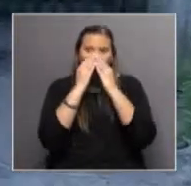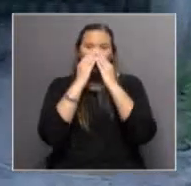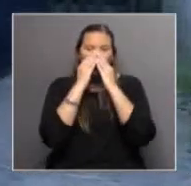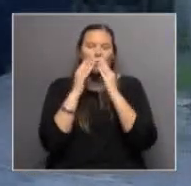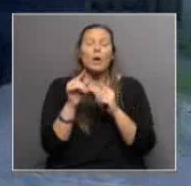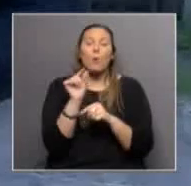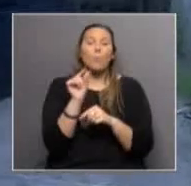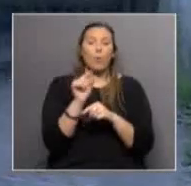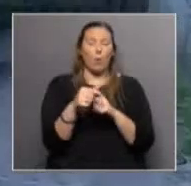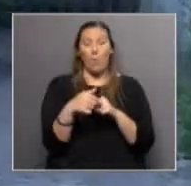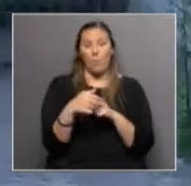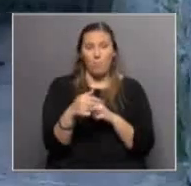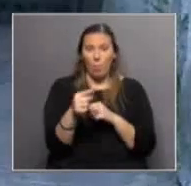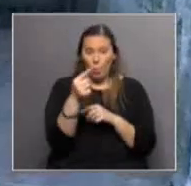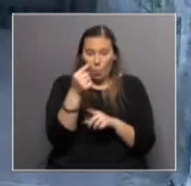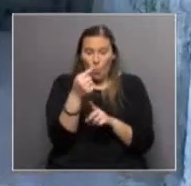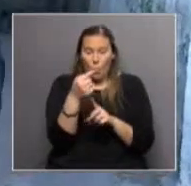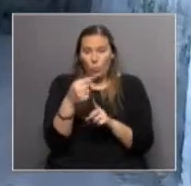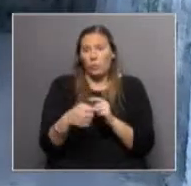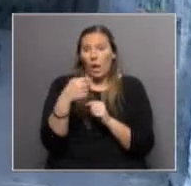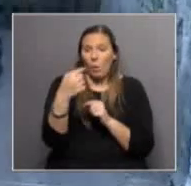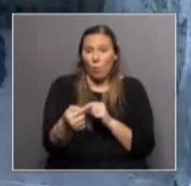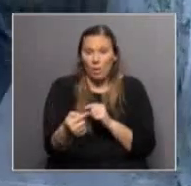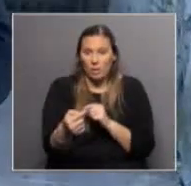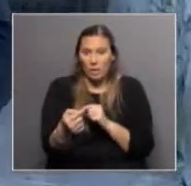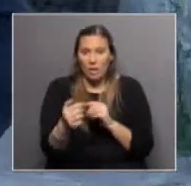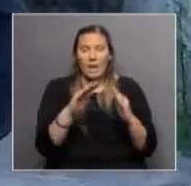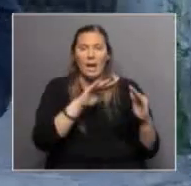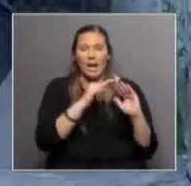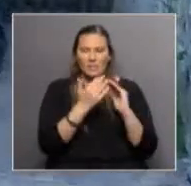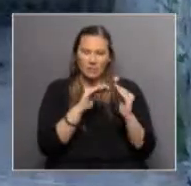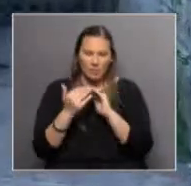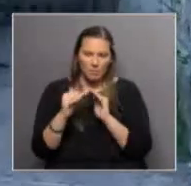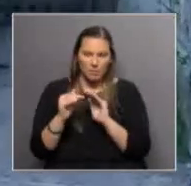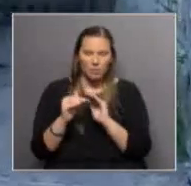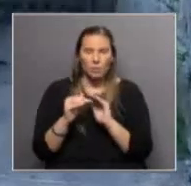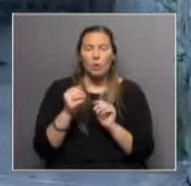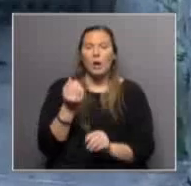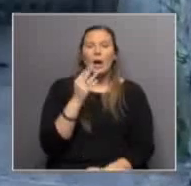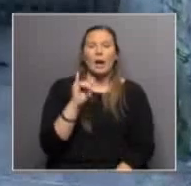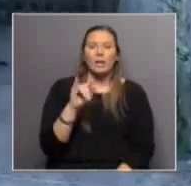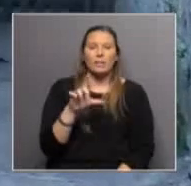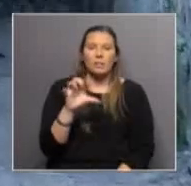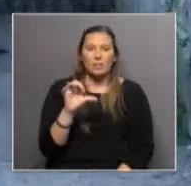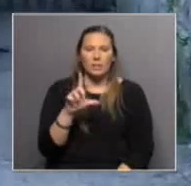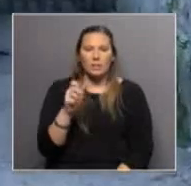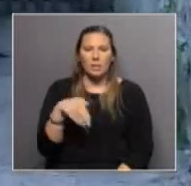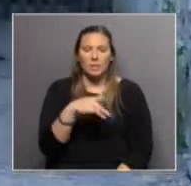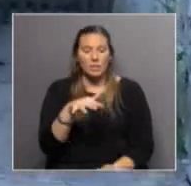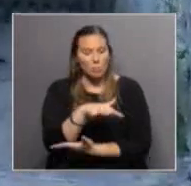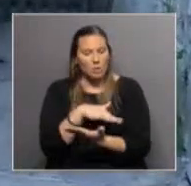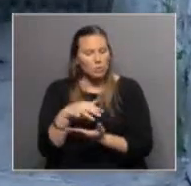a unos pocos metros, les decía, una cuadra y media del asentamiento Aquiles Lanza. Y bueno, en una zona además donde mucha gente